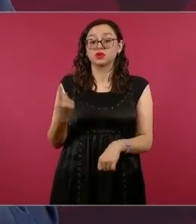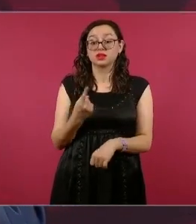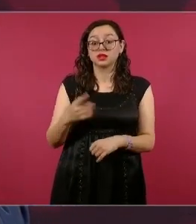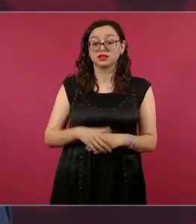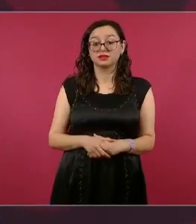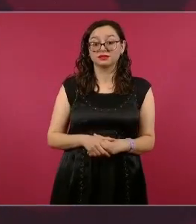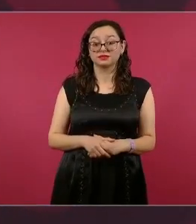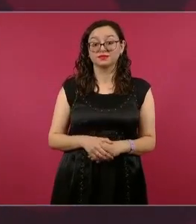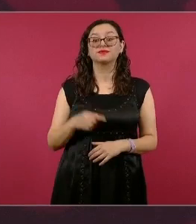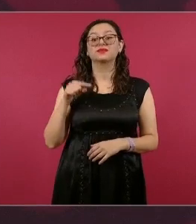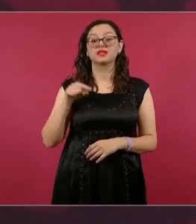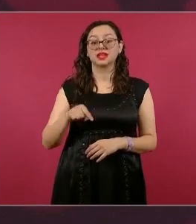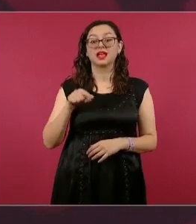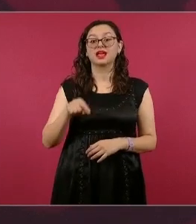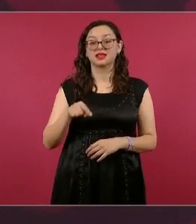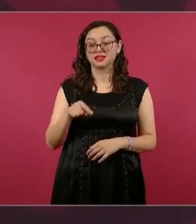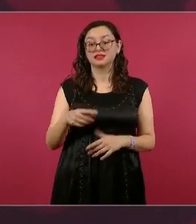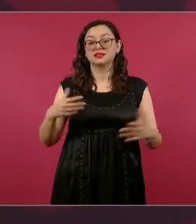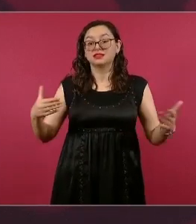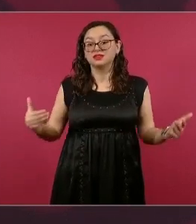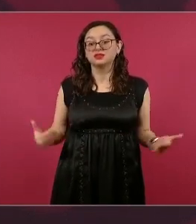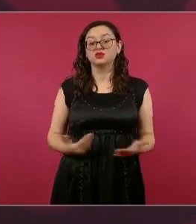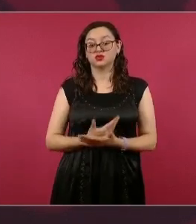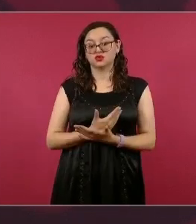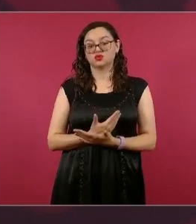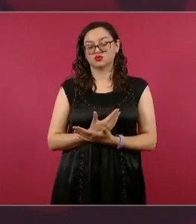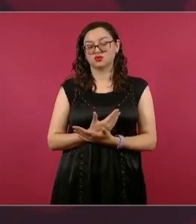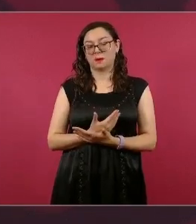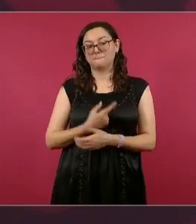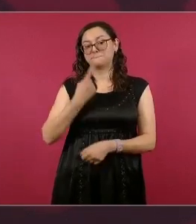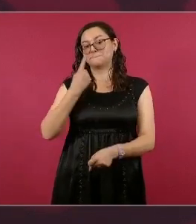Durango, el primer presidente de México,